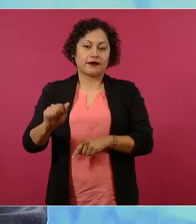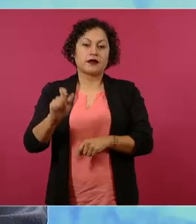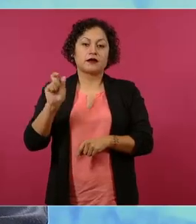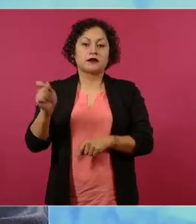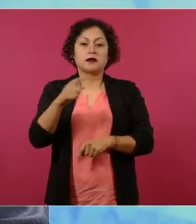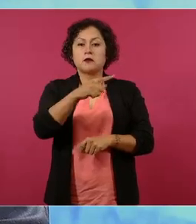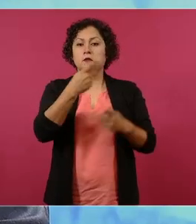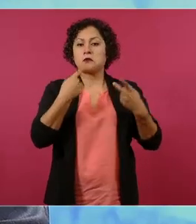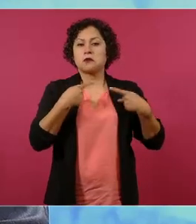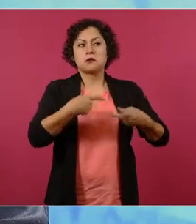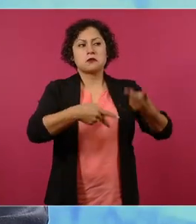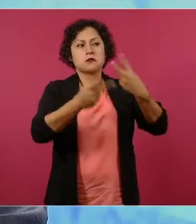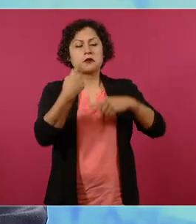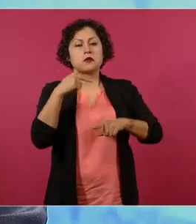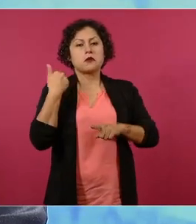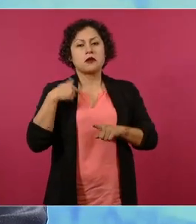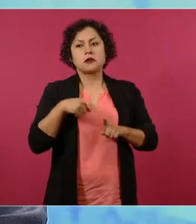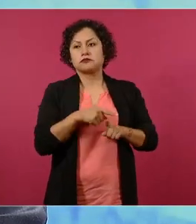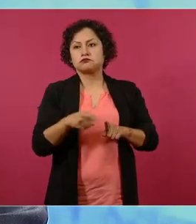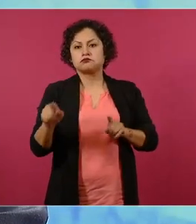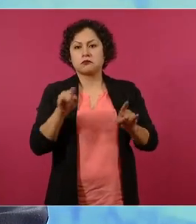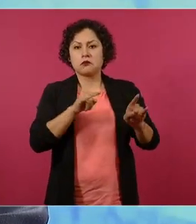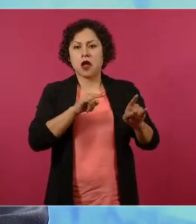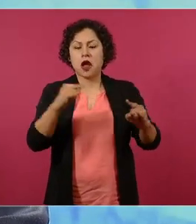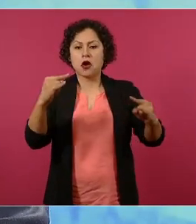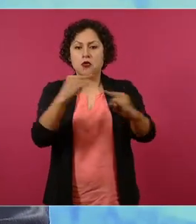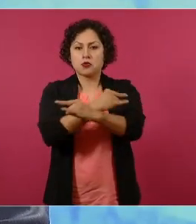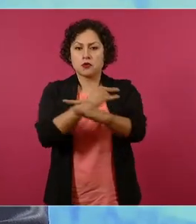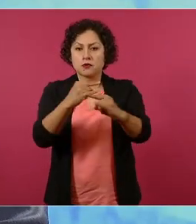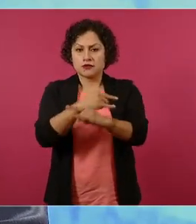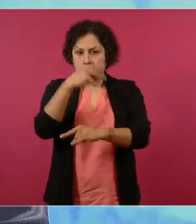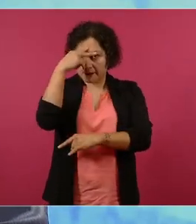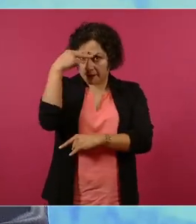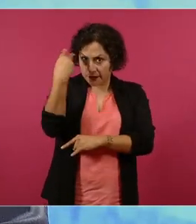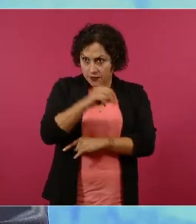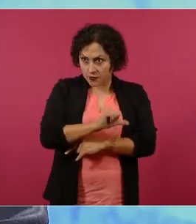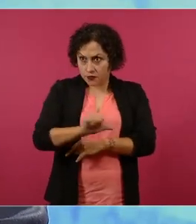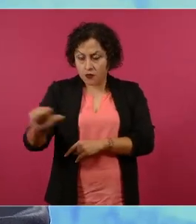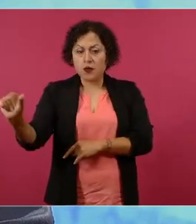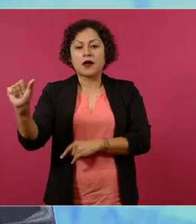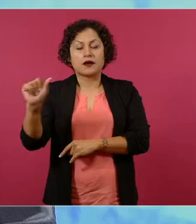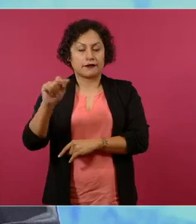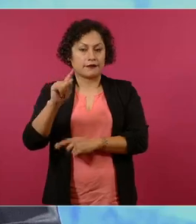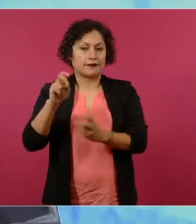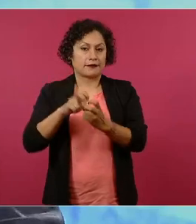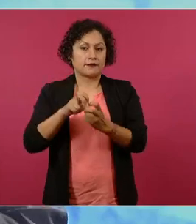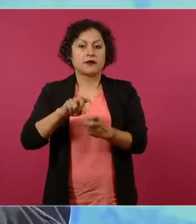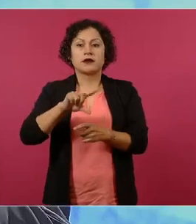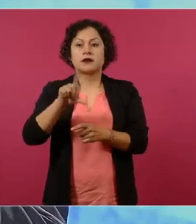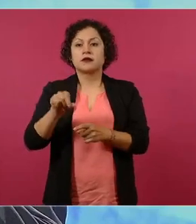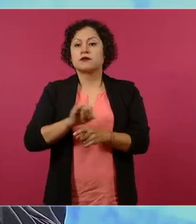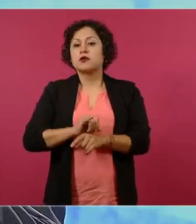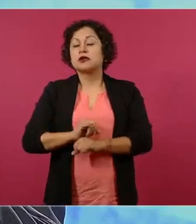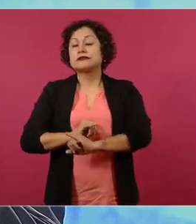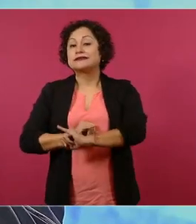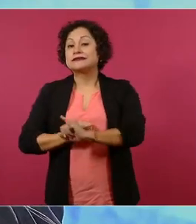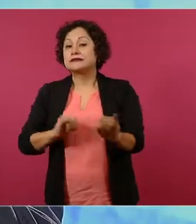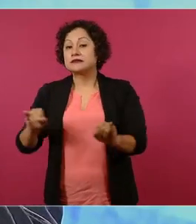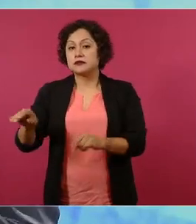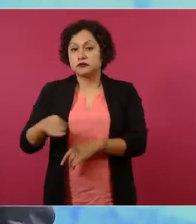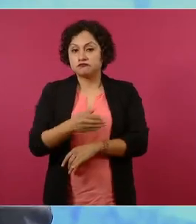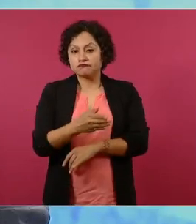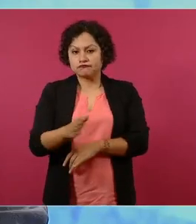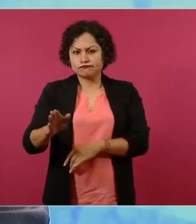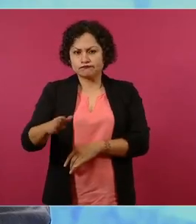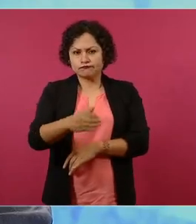autopista México Tepic luego en Jala desviar a la hacia la izquierda eh Y eh